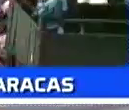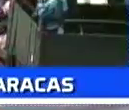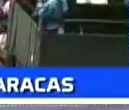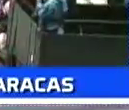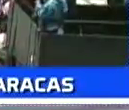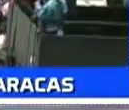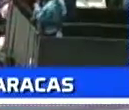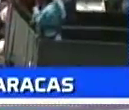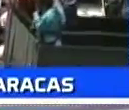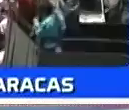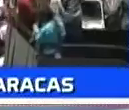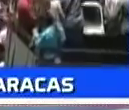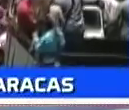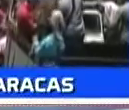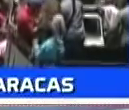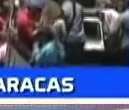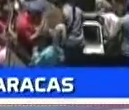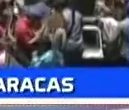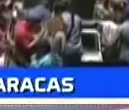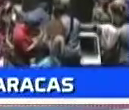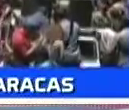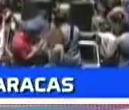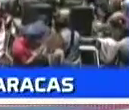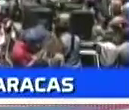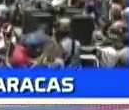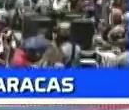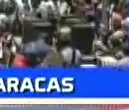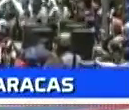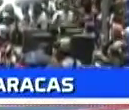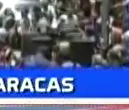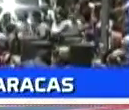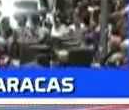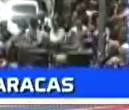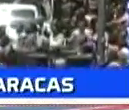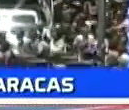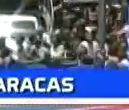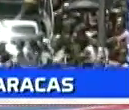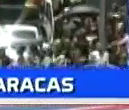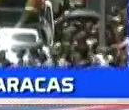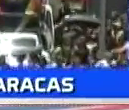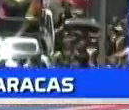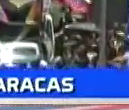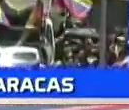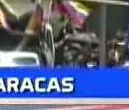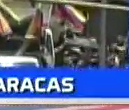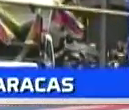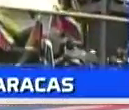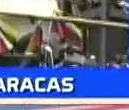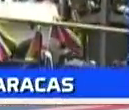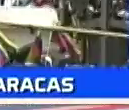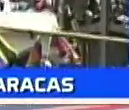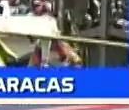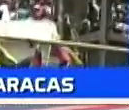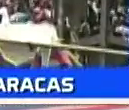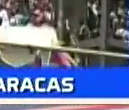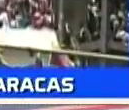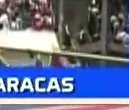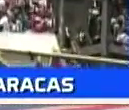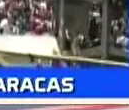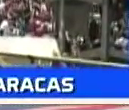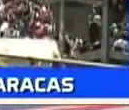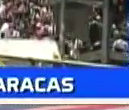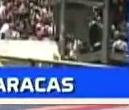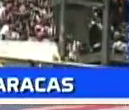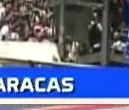Asamblea Nacional. Delcy Rodríguez Gómez entonces es electa por la mayoría de todos